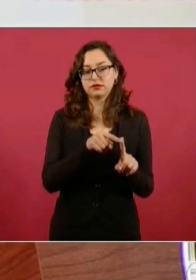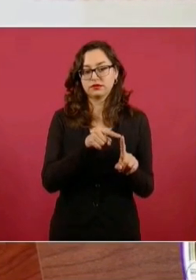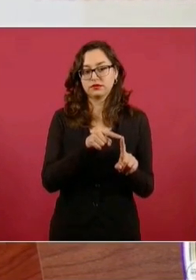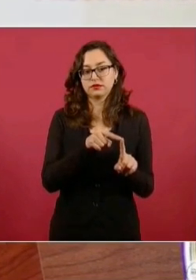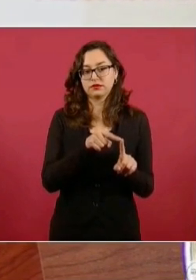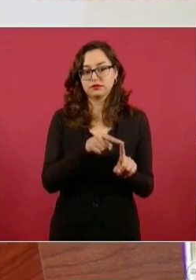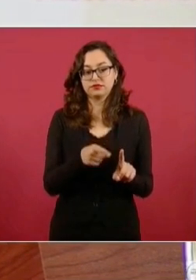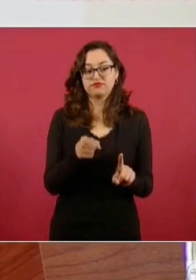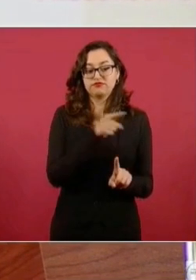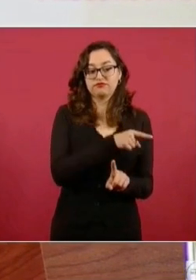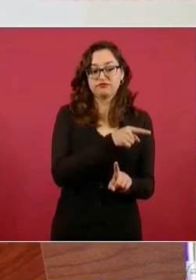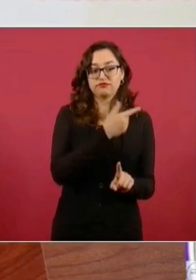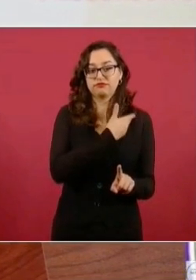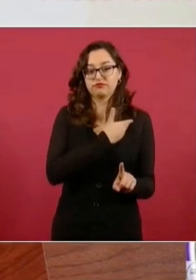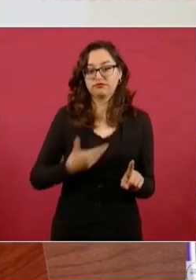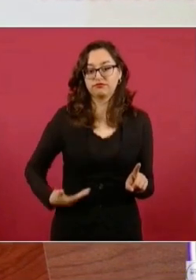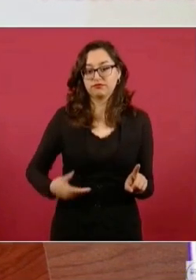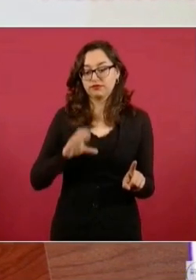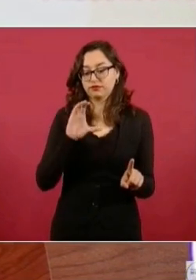a Calderón,